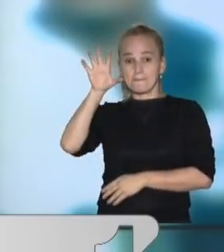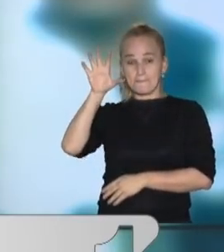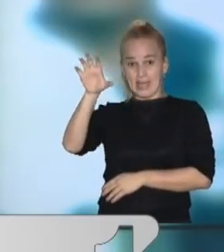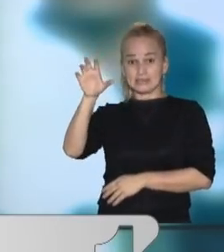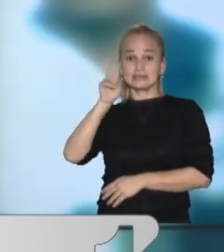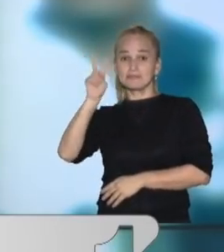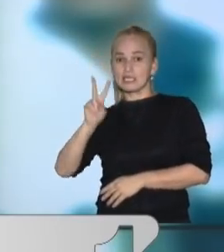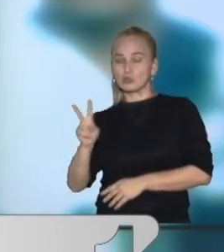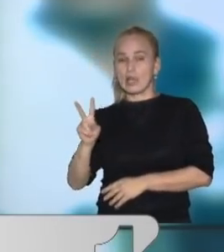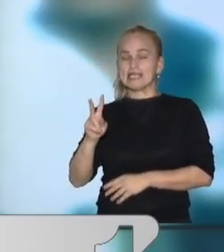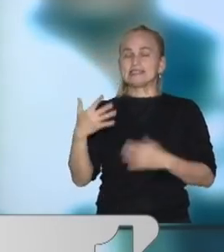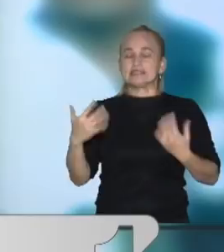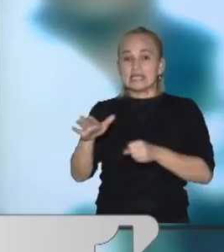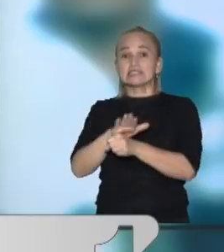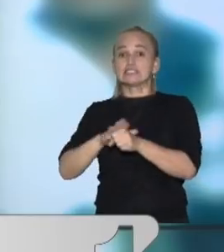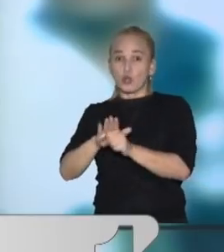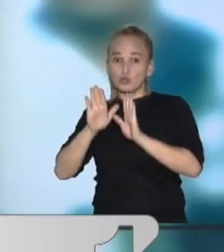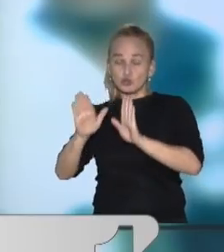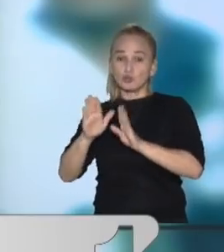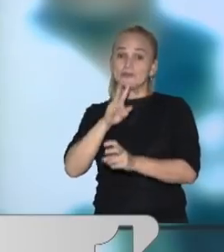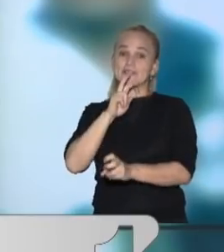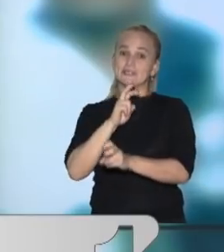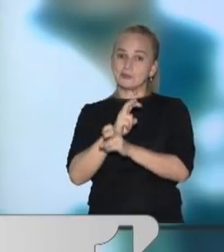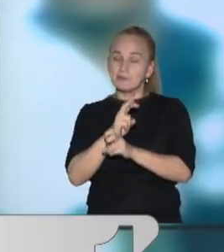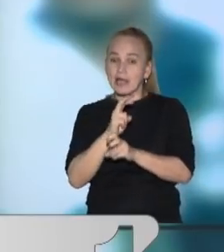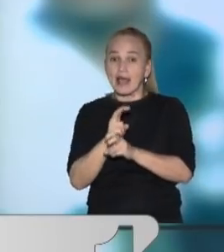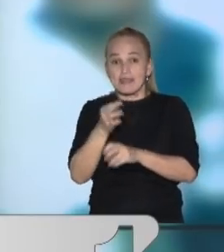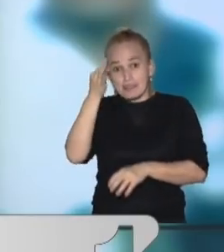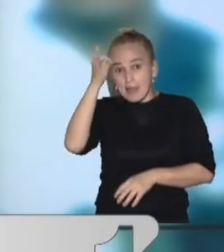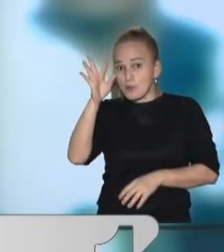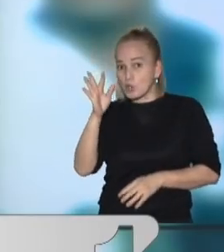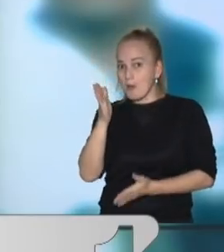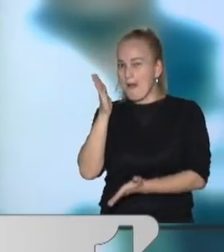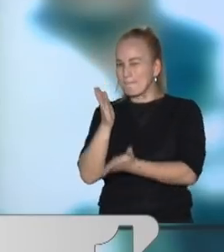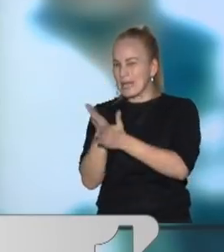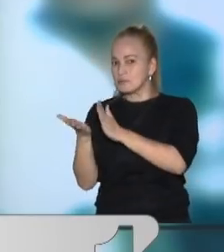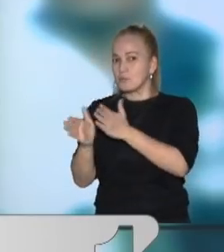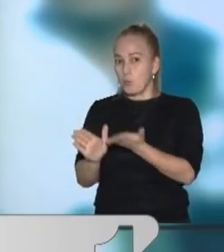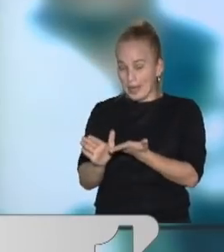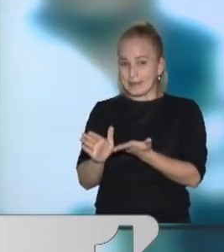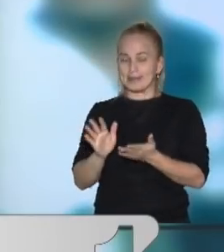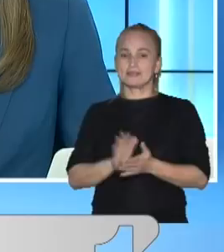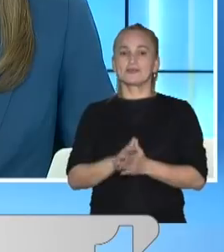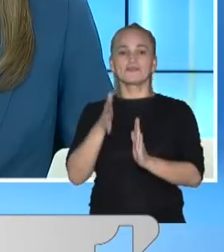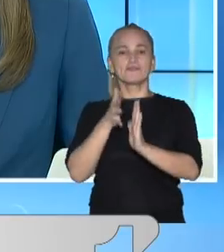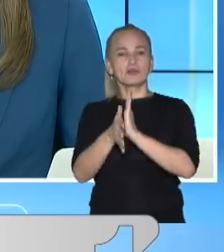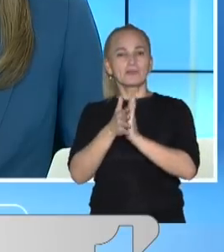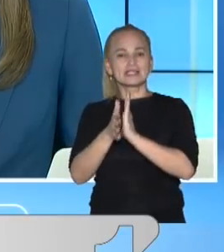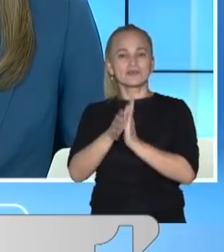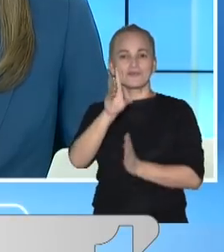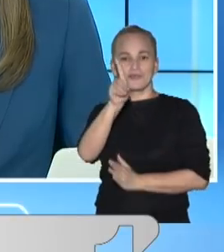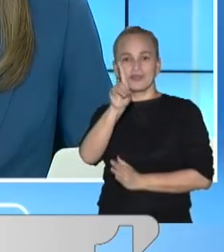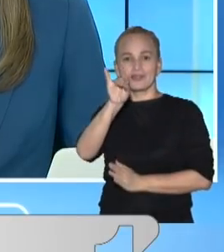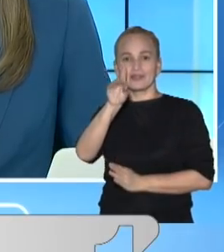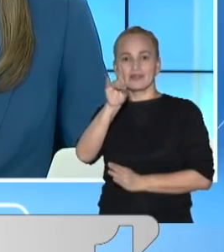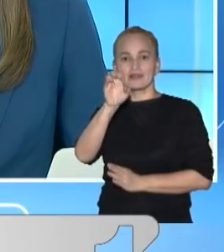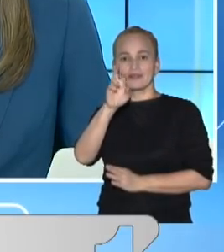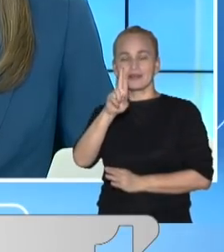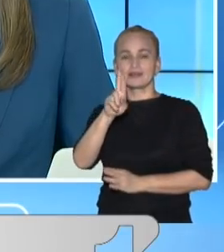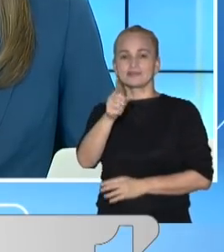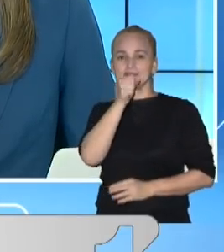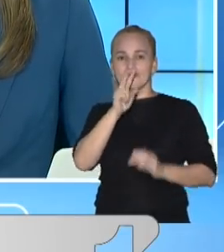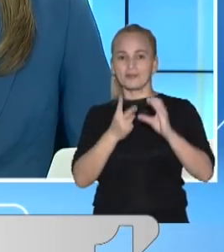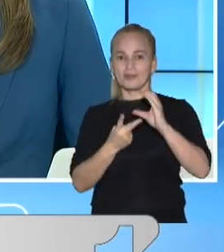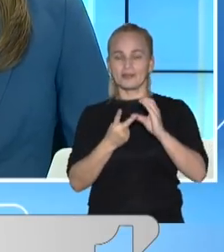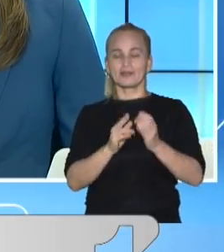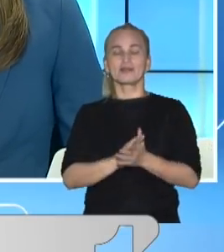pues podrían posiblemente correr la misma muerte de Jesús Santrich. Información con Didier Chica, Noticentro 1